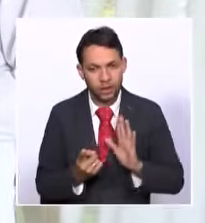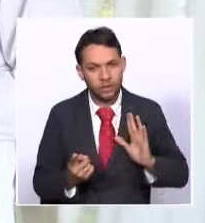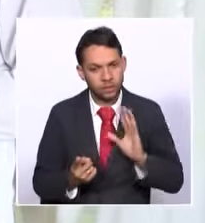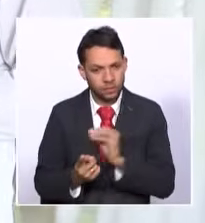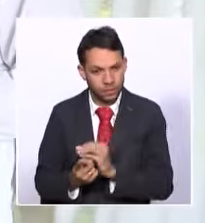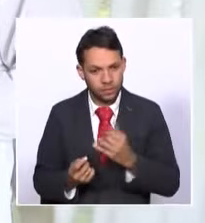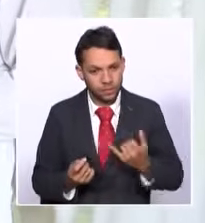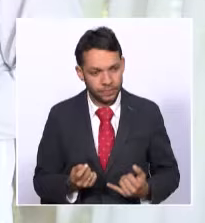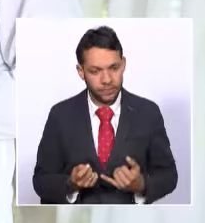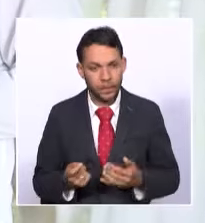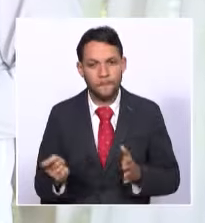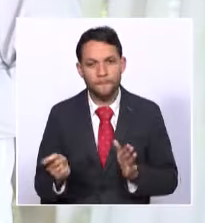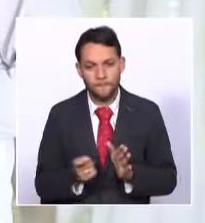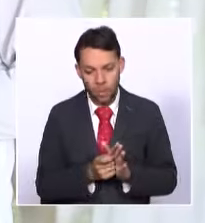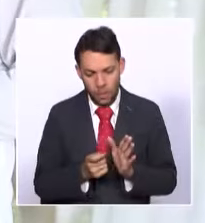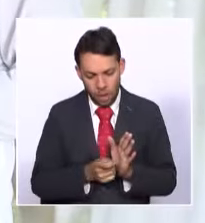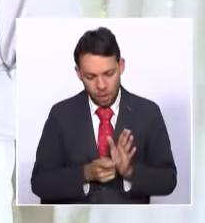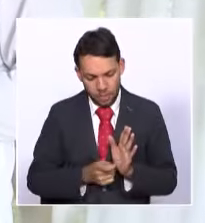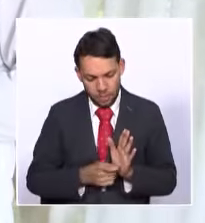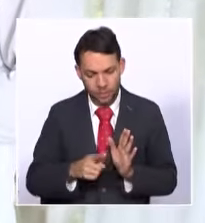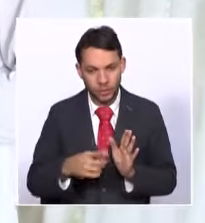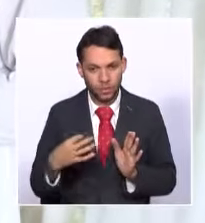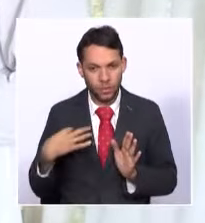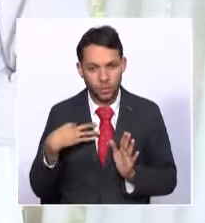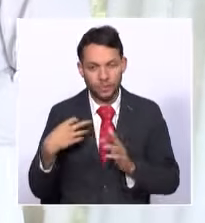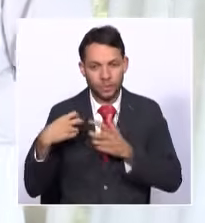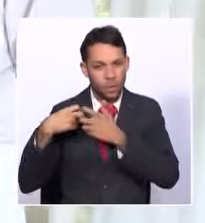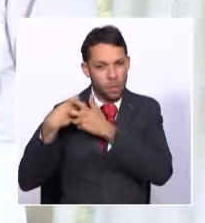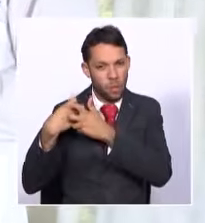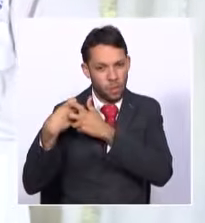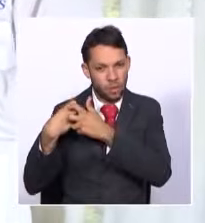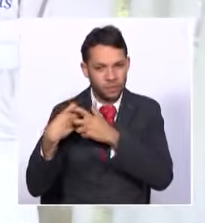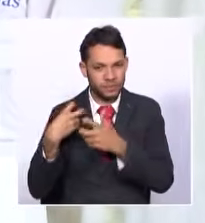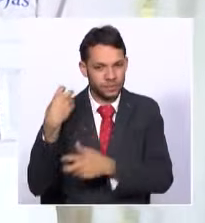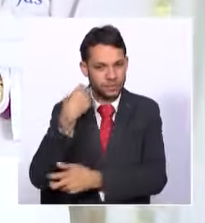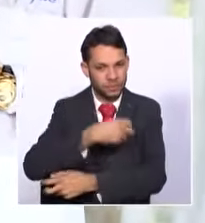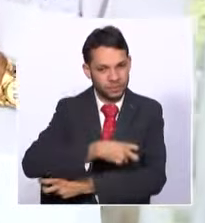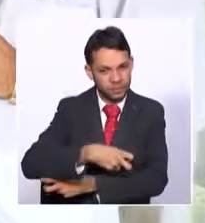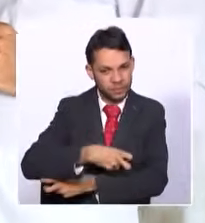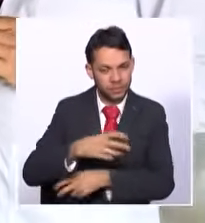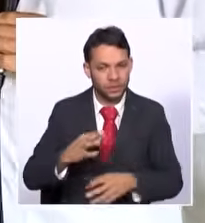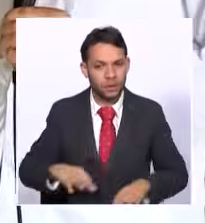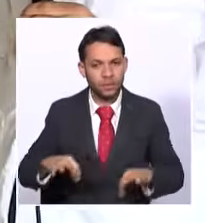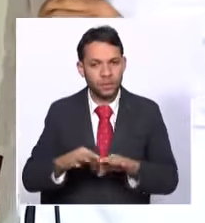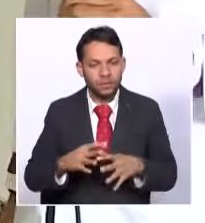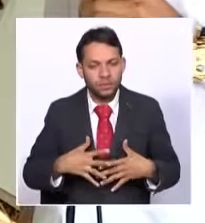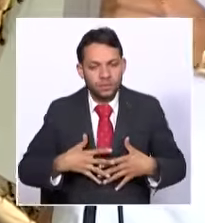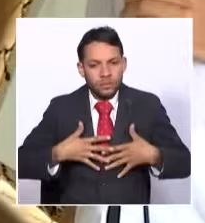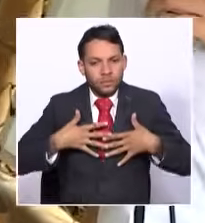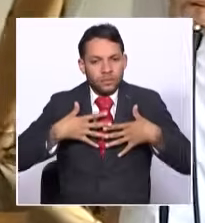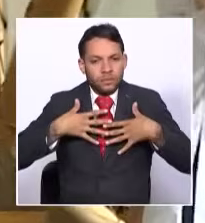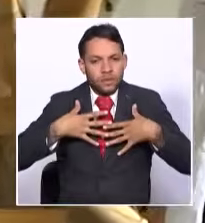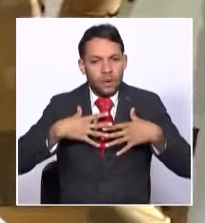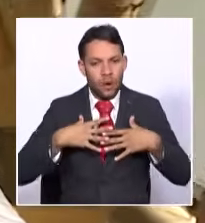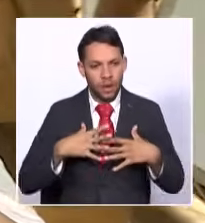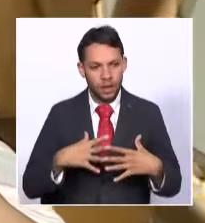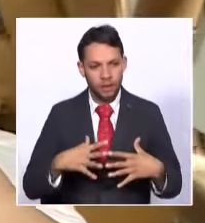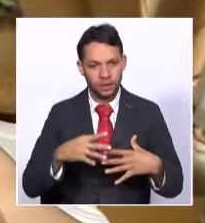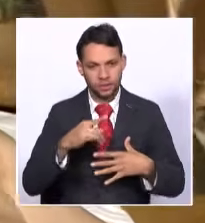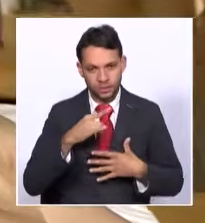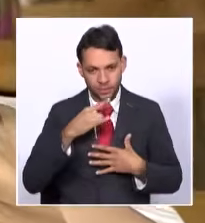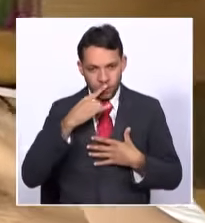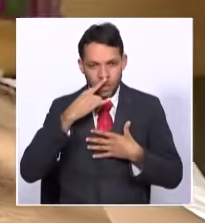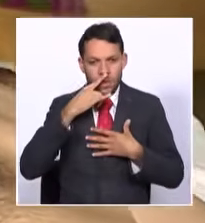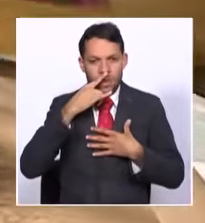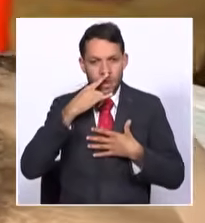nos ayudan para manejar el dolor del hombro. Lo que yo les explicaba, toma aire, bota. Lo que yo les explicaba